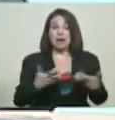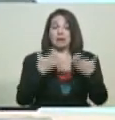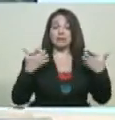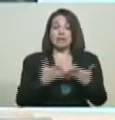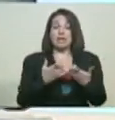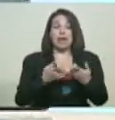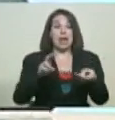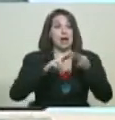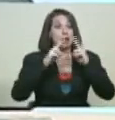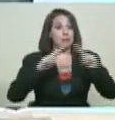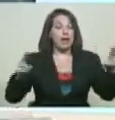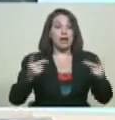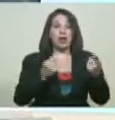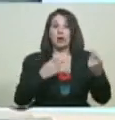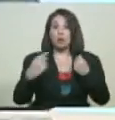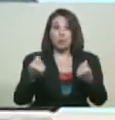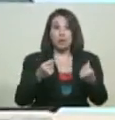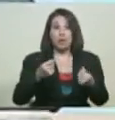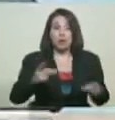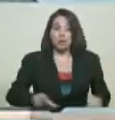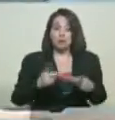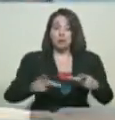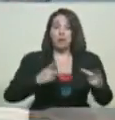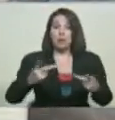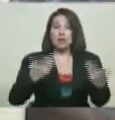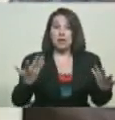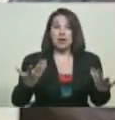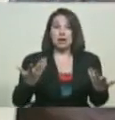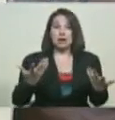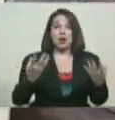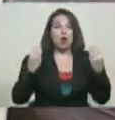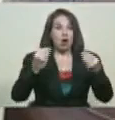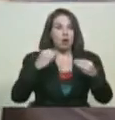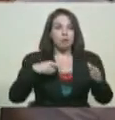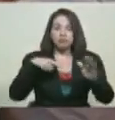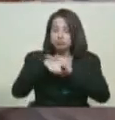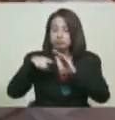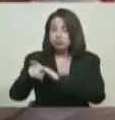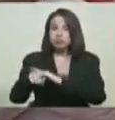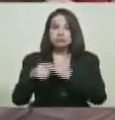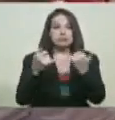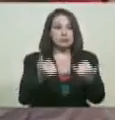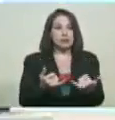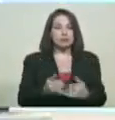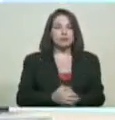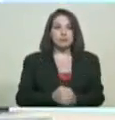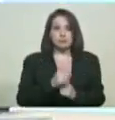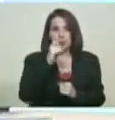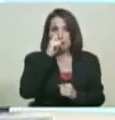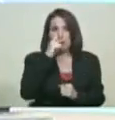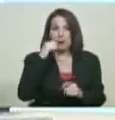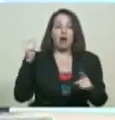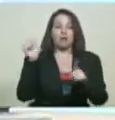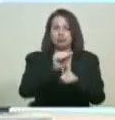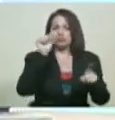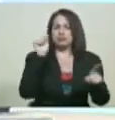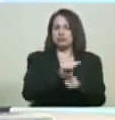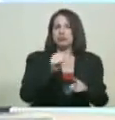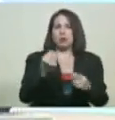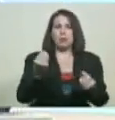económica por la estabilidad por la prosperidad y que vamos a ir a fondo en el combate contra las mafias de la economía criminal